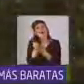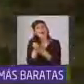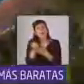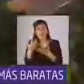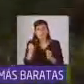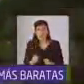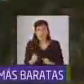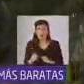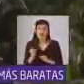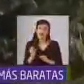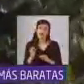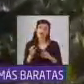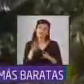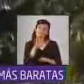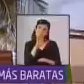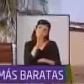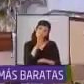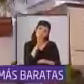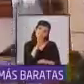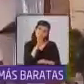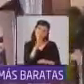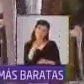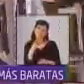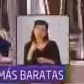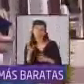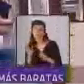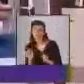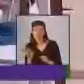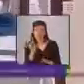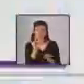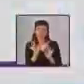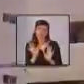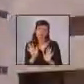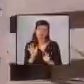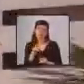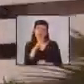conformarse como cada verano con lo que queda por elegir.